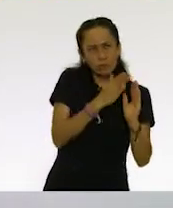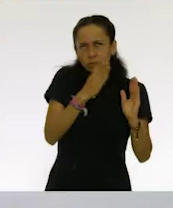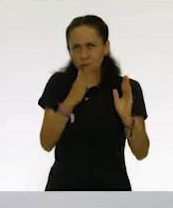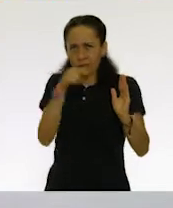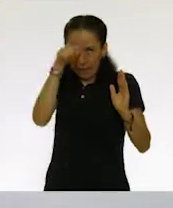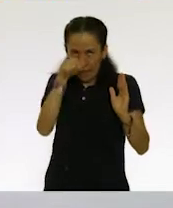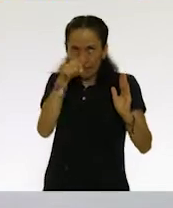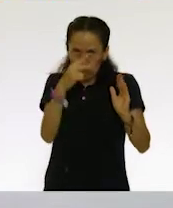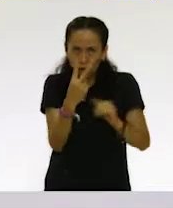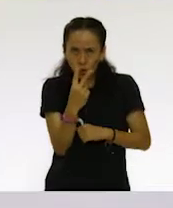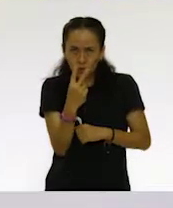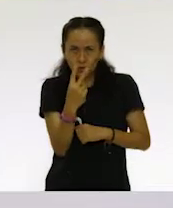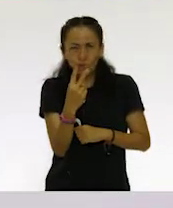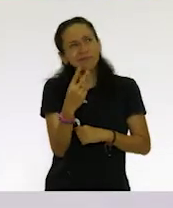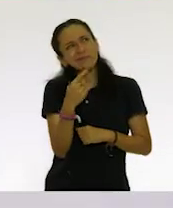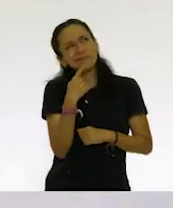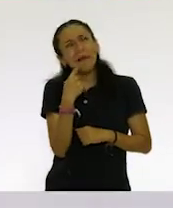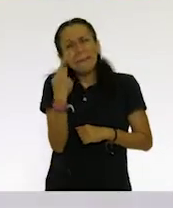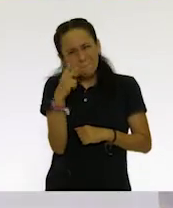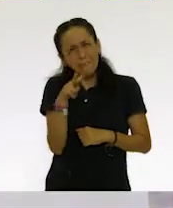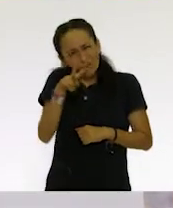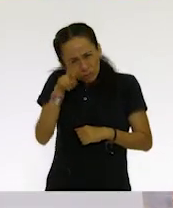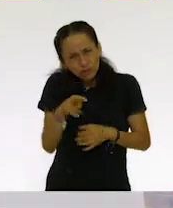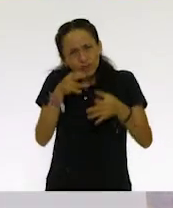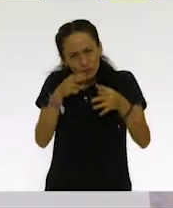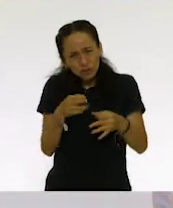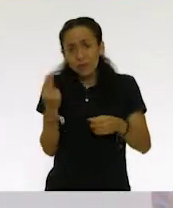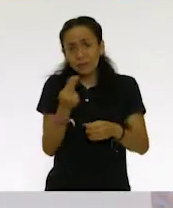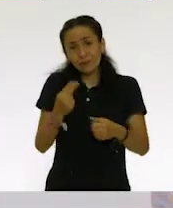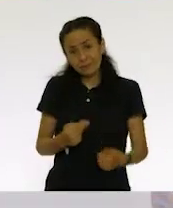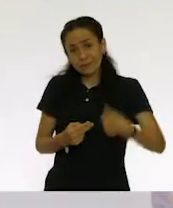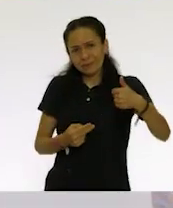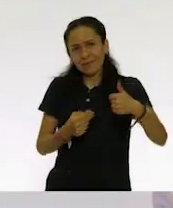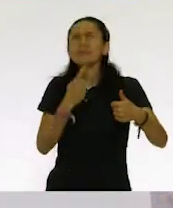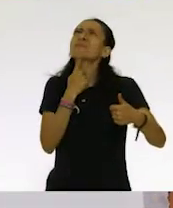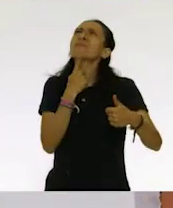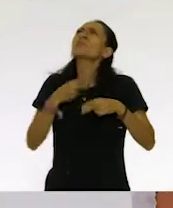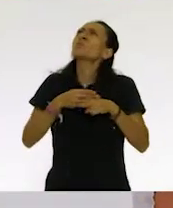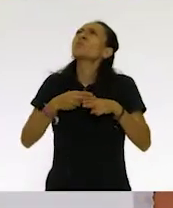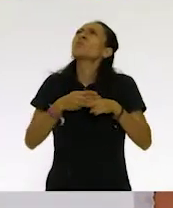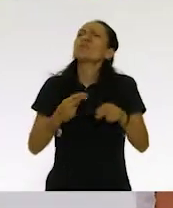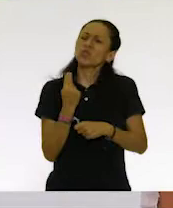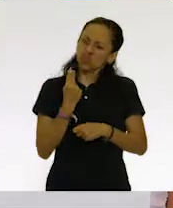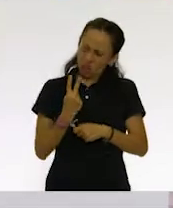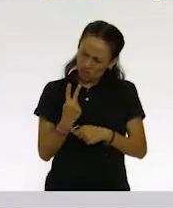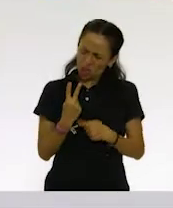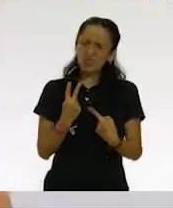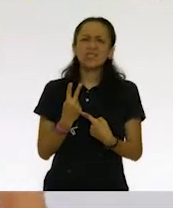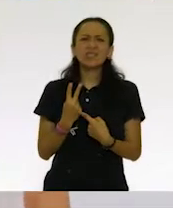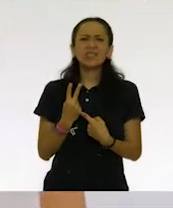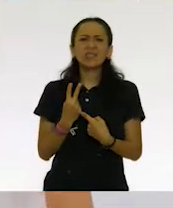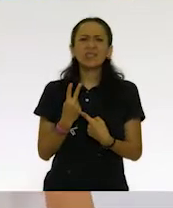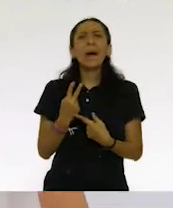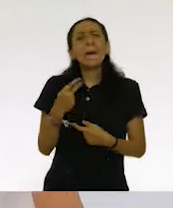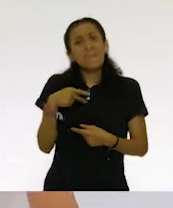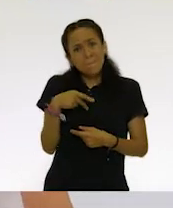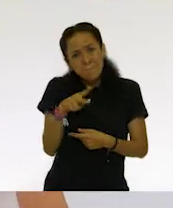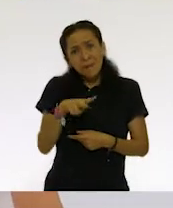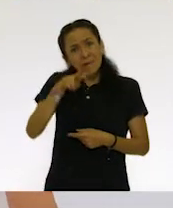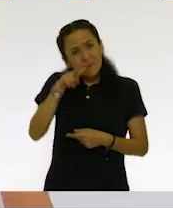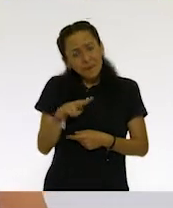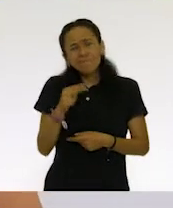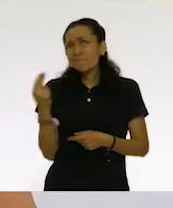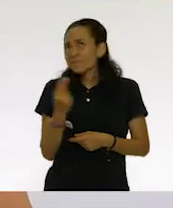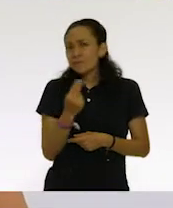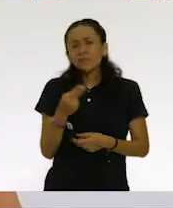tener 6. A ver, hay 2 cuchillos. Y tenemos que tener 6, que